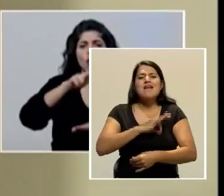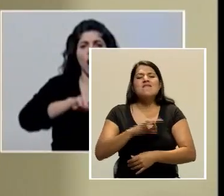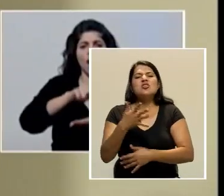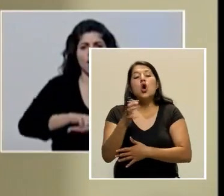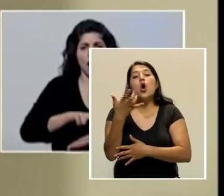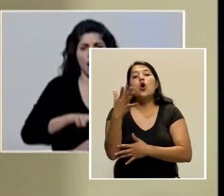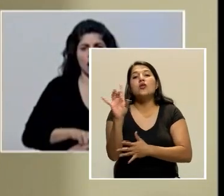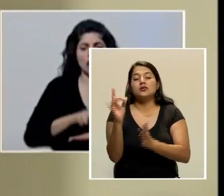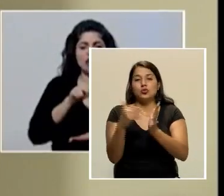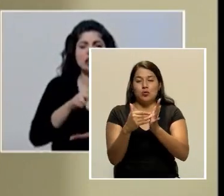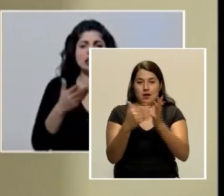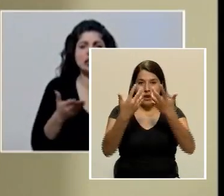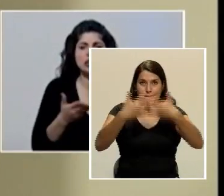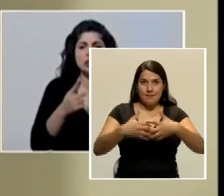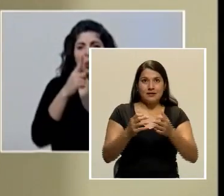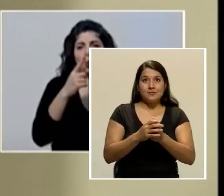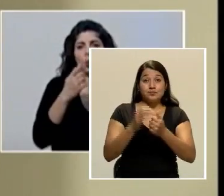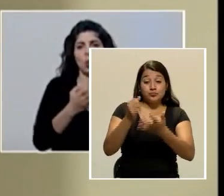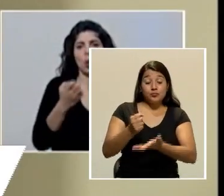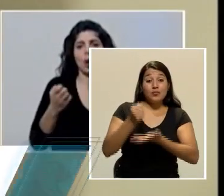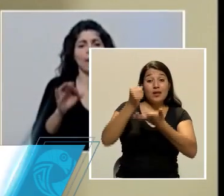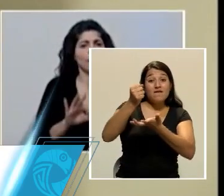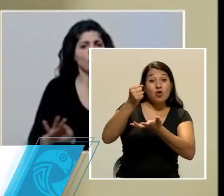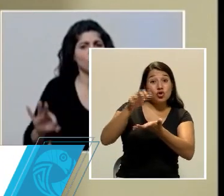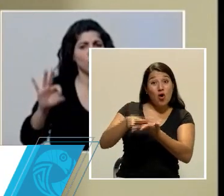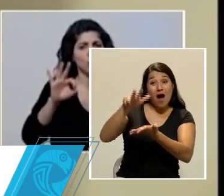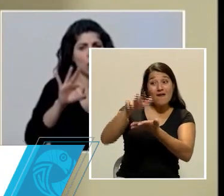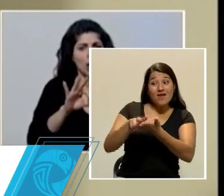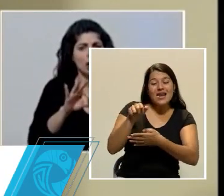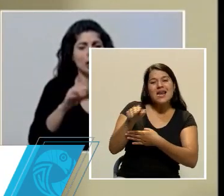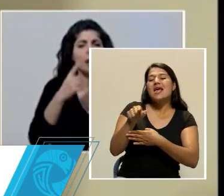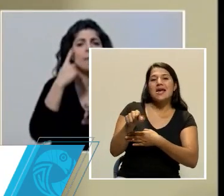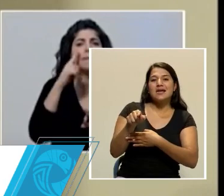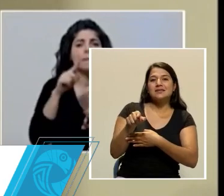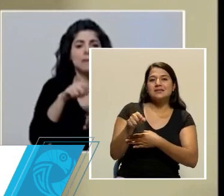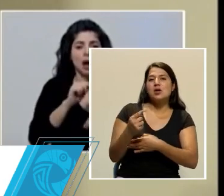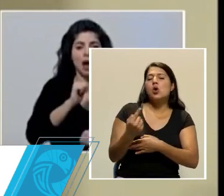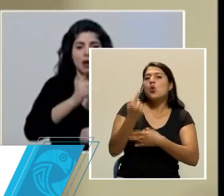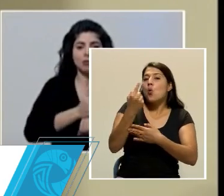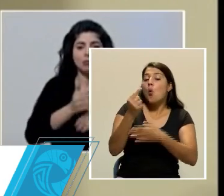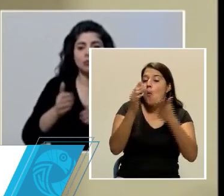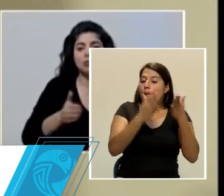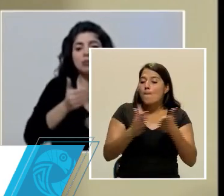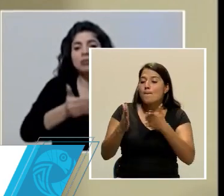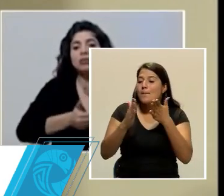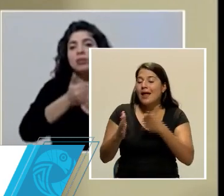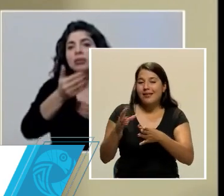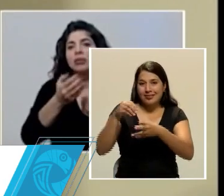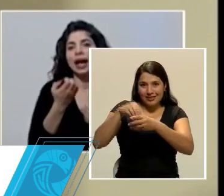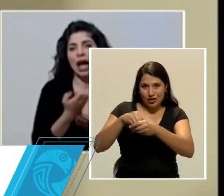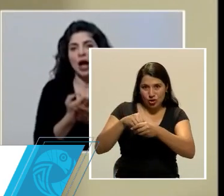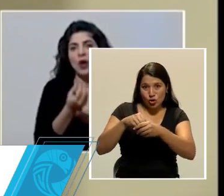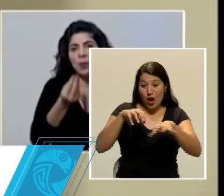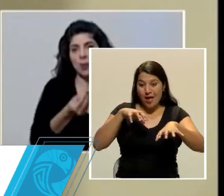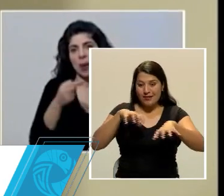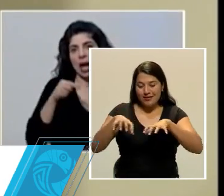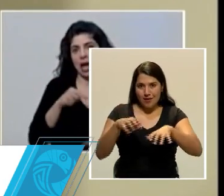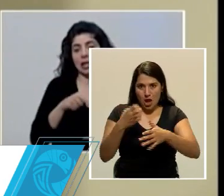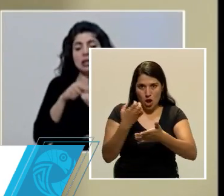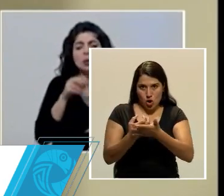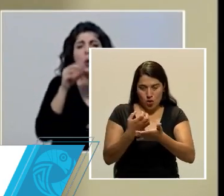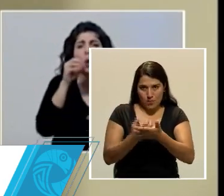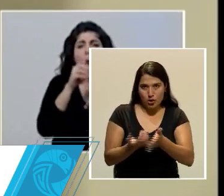emitir el aval e intentar restablecer los empleos perdidos durante la pandemia. Se espera que con esos avales se pueda beneficiar